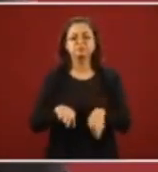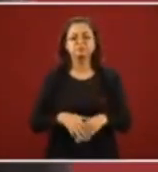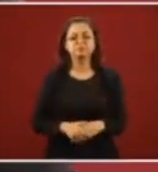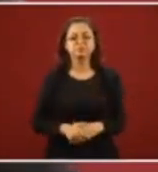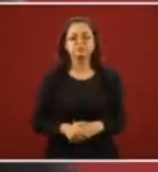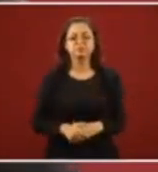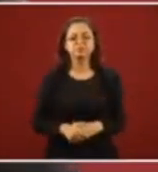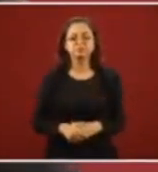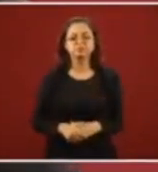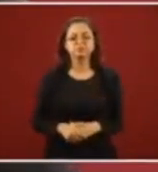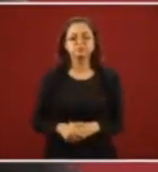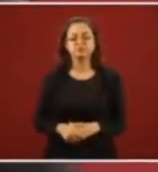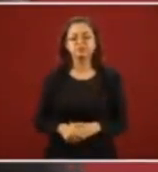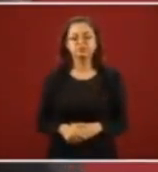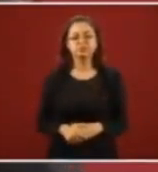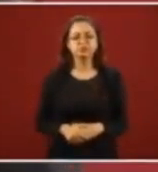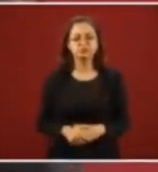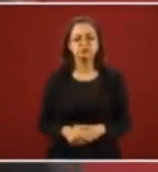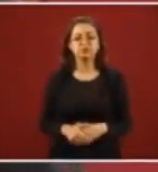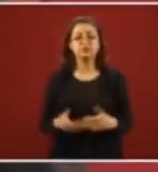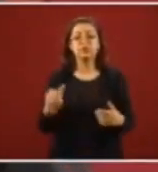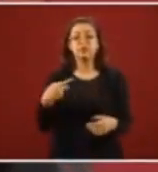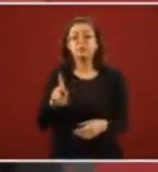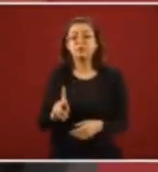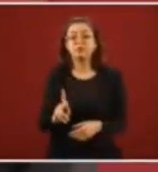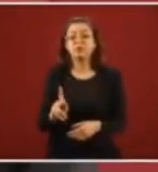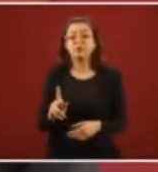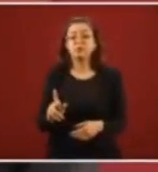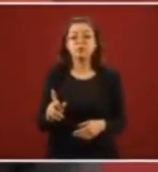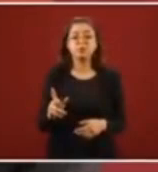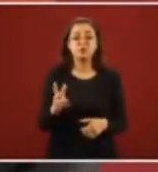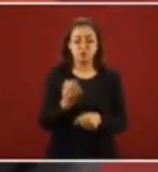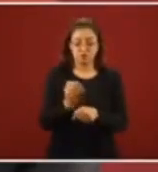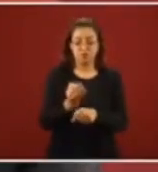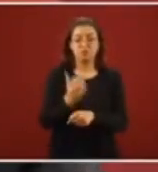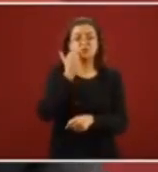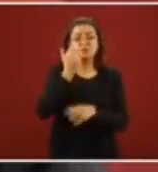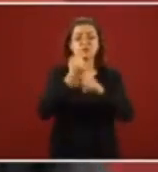Nada más les informo, hay 900 mil jóvenes